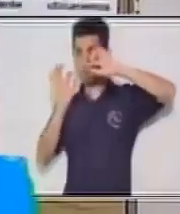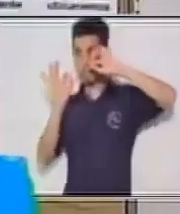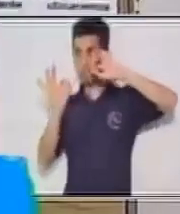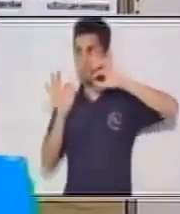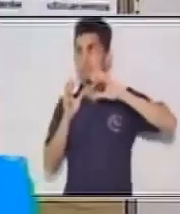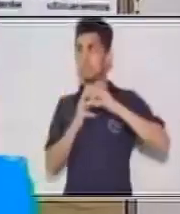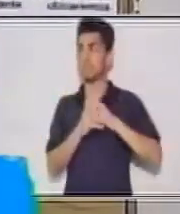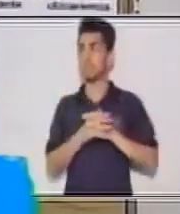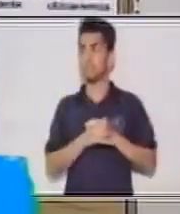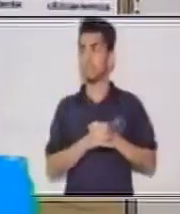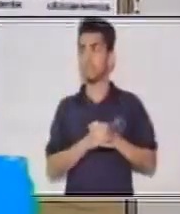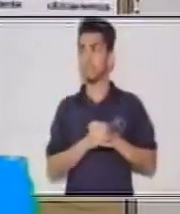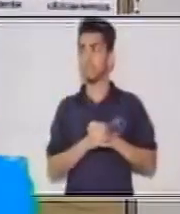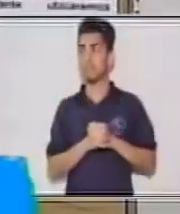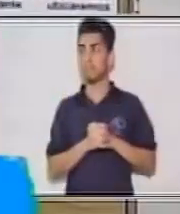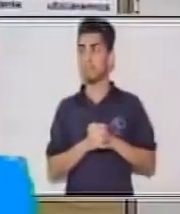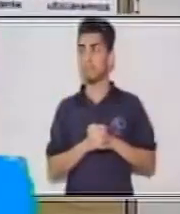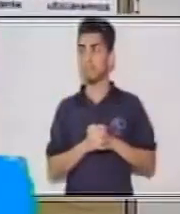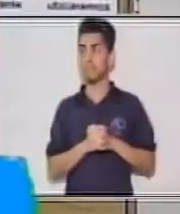¿verdad?